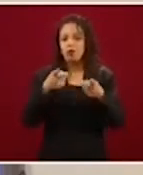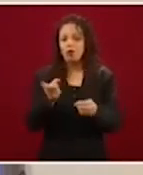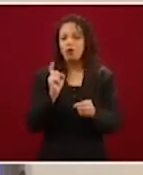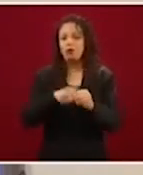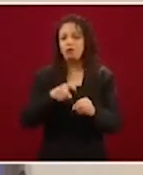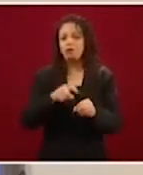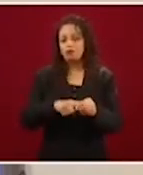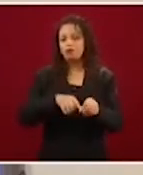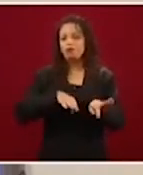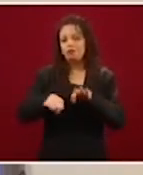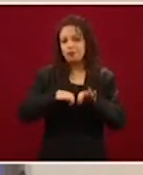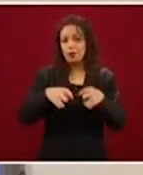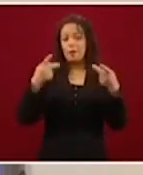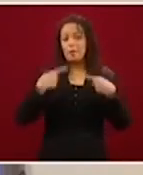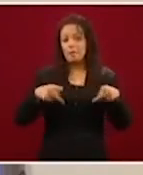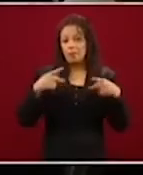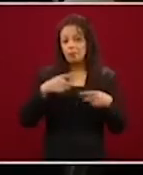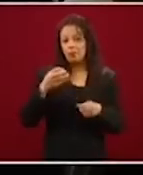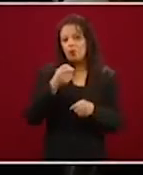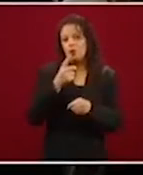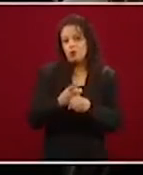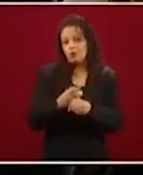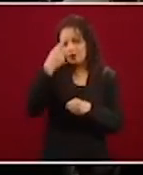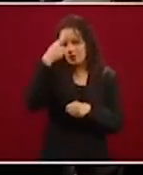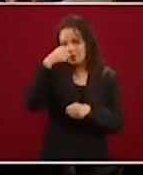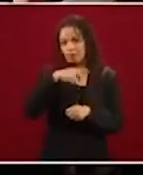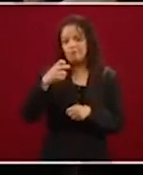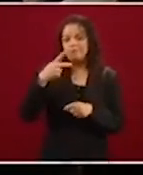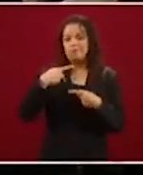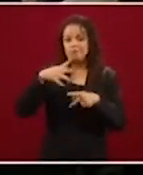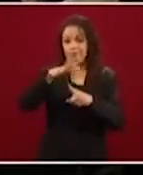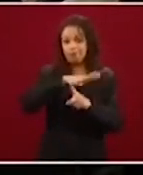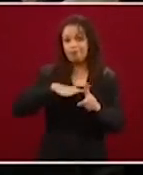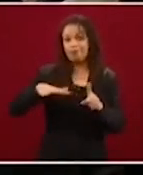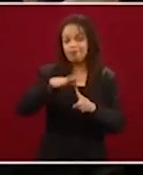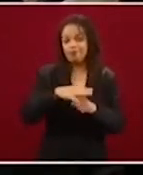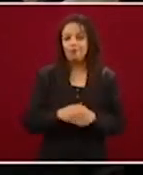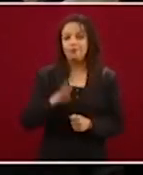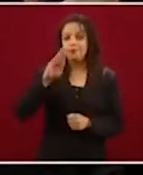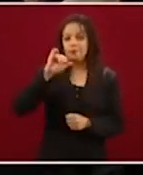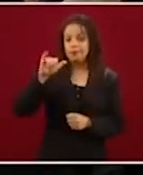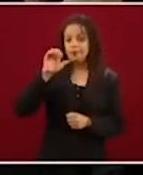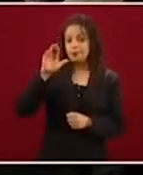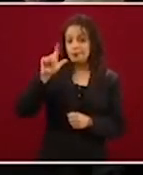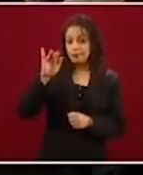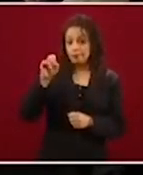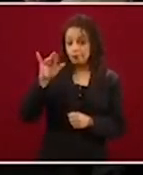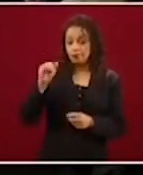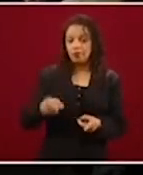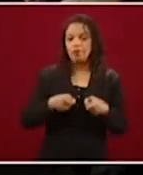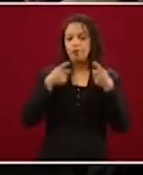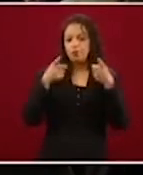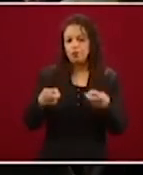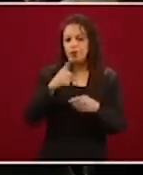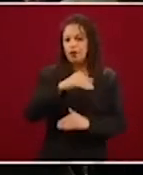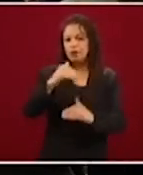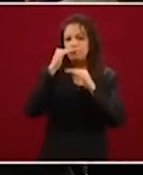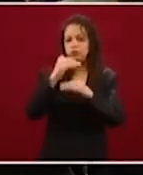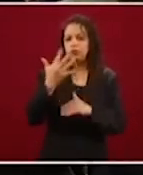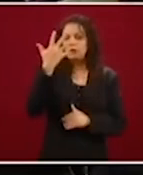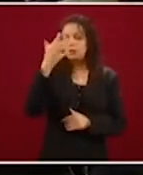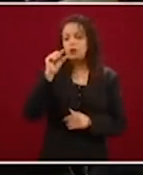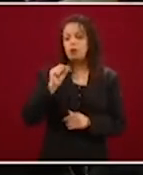en mexicalli la autoridad ambiental de baja california autorizó a la empresa un límite máximo de 5.8 millones